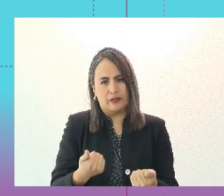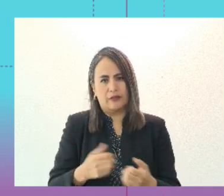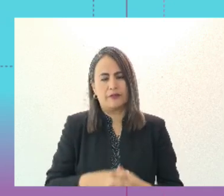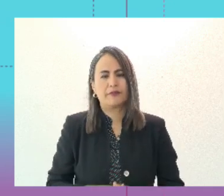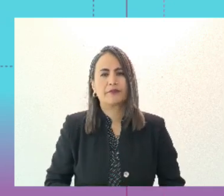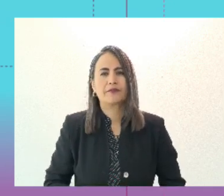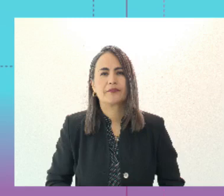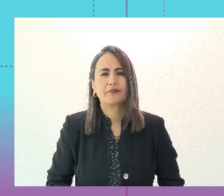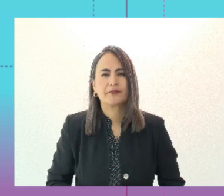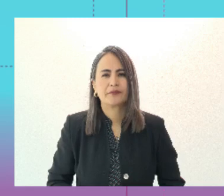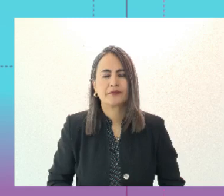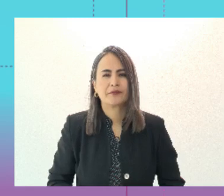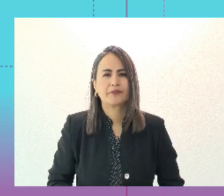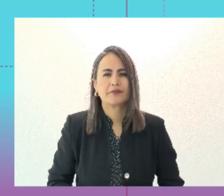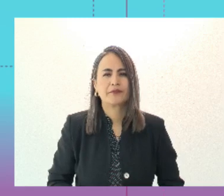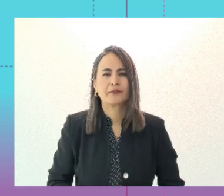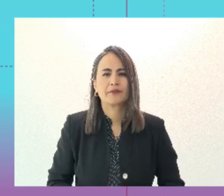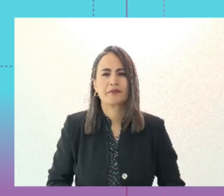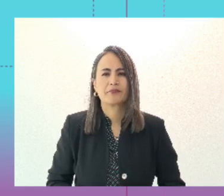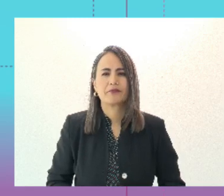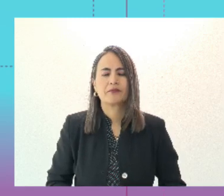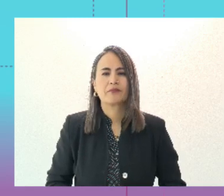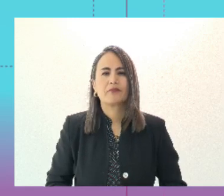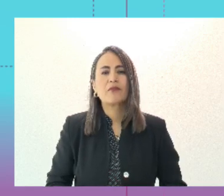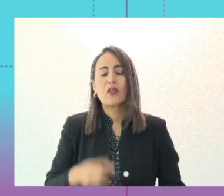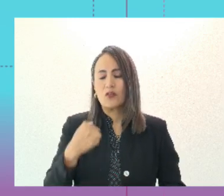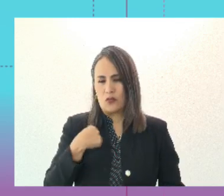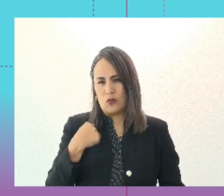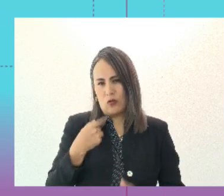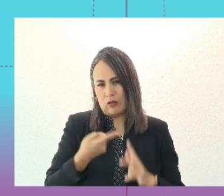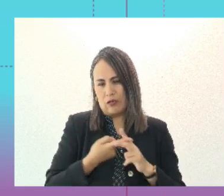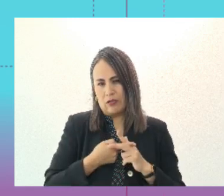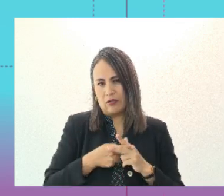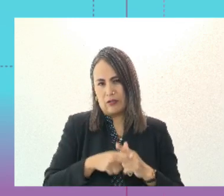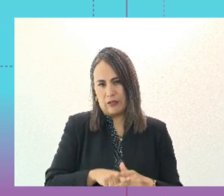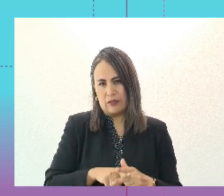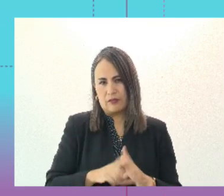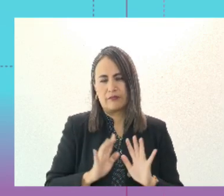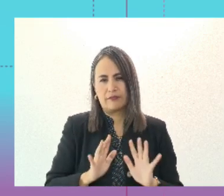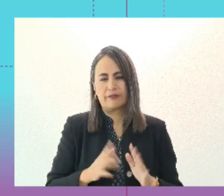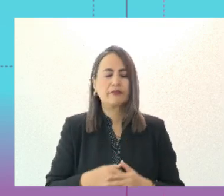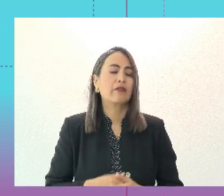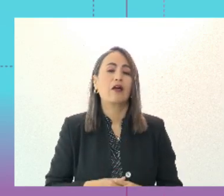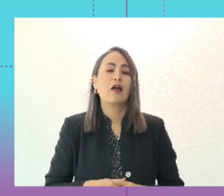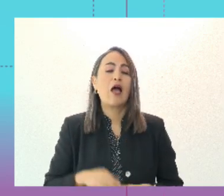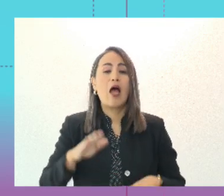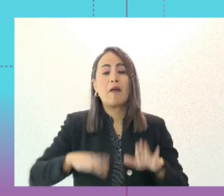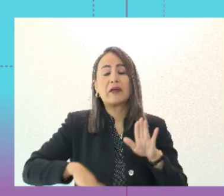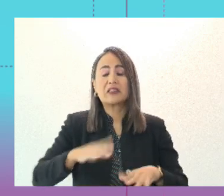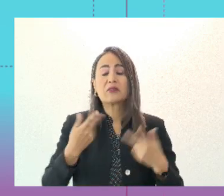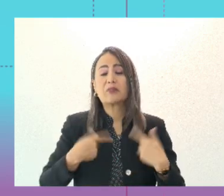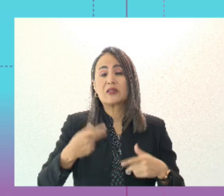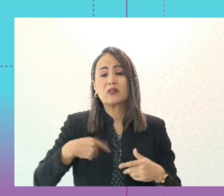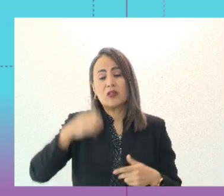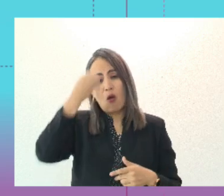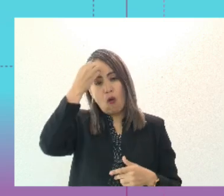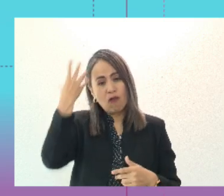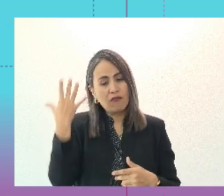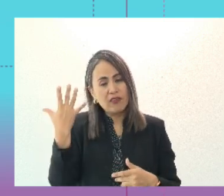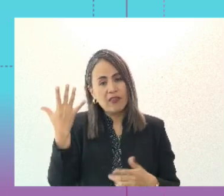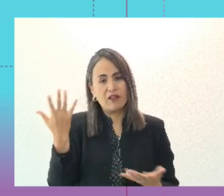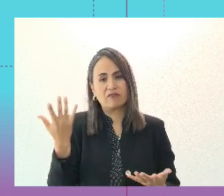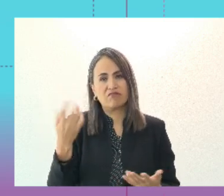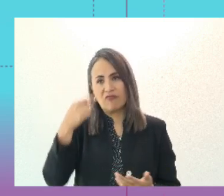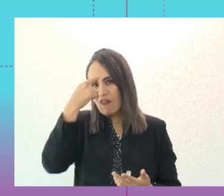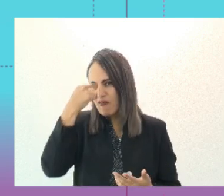con algo que yo siempre he sostenido. A veces se nos olvida a las personas lo más básico y lo más elemental. Somos tan